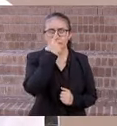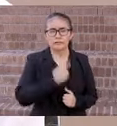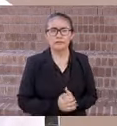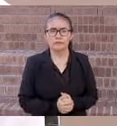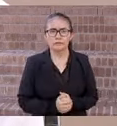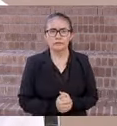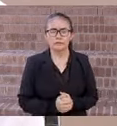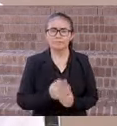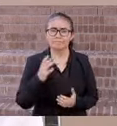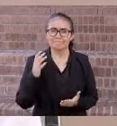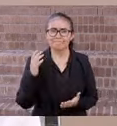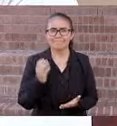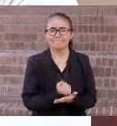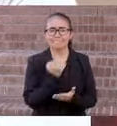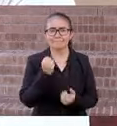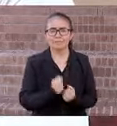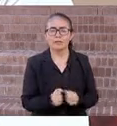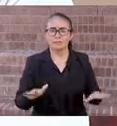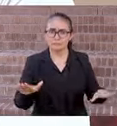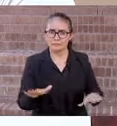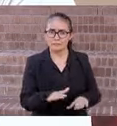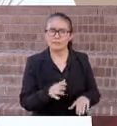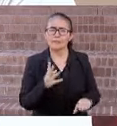y lograr esta transformación